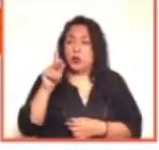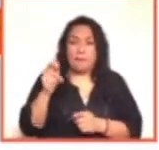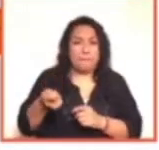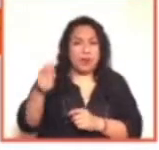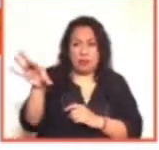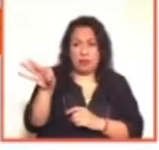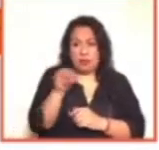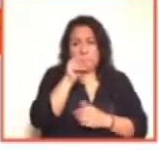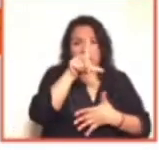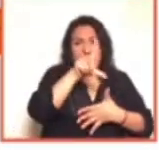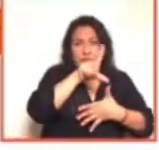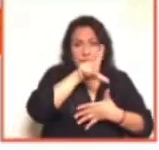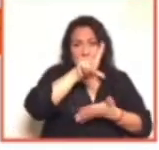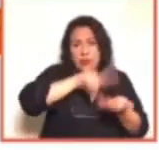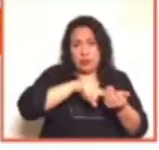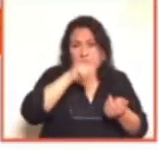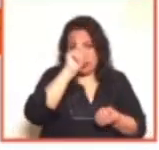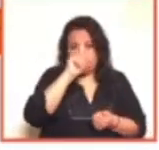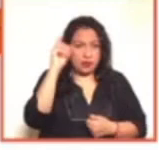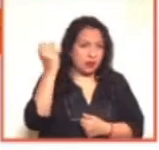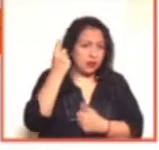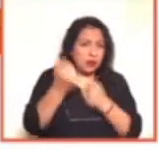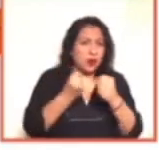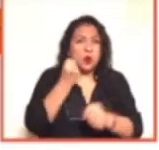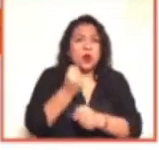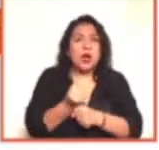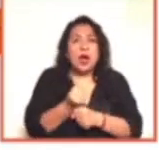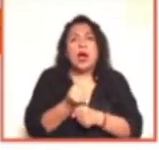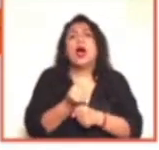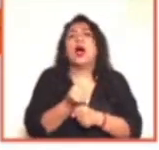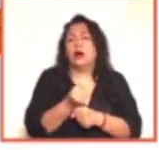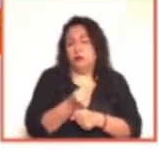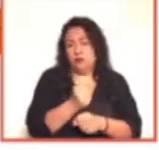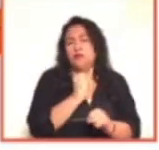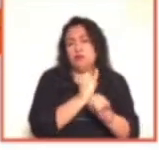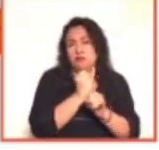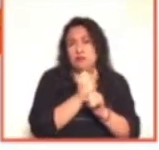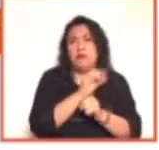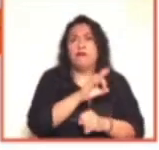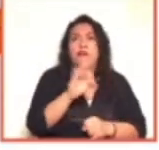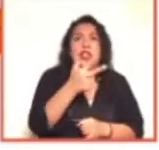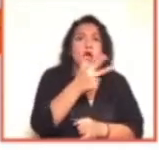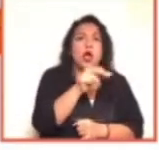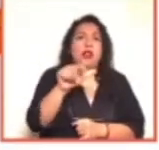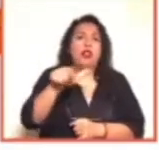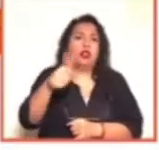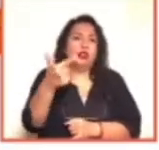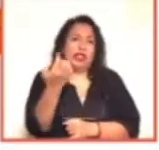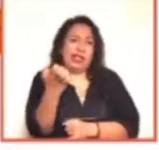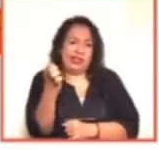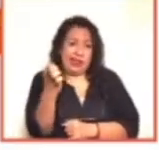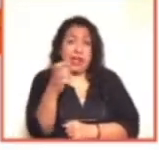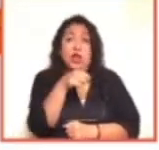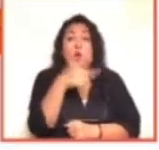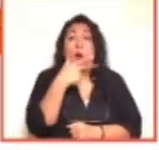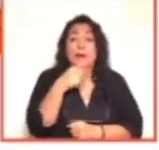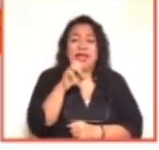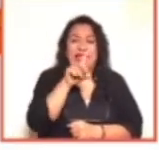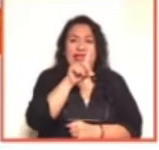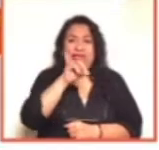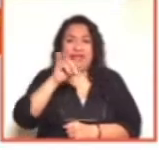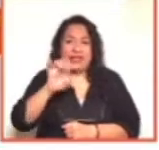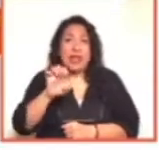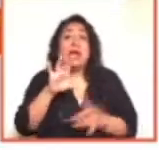consejo en el marco de su conferencia anual, que se realiza de manera digital entre el 8 y el 12 de enero. Eddie Cota habla de la